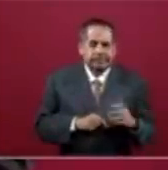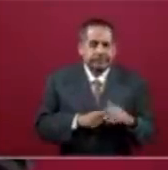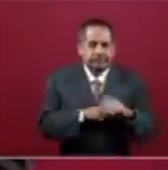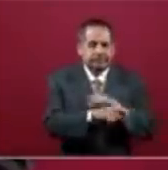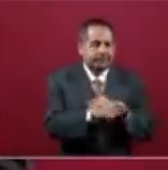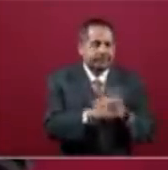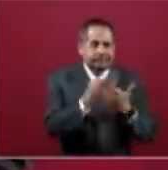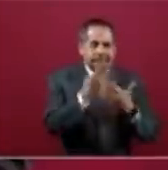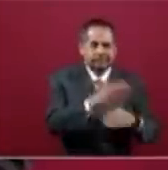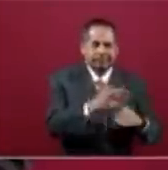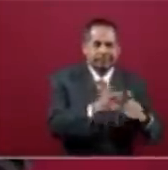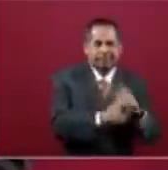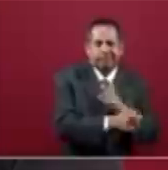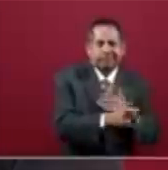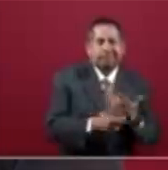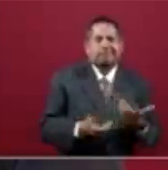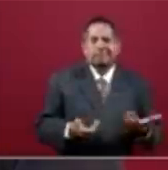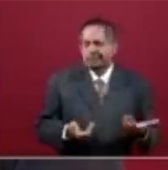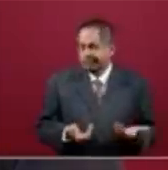cuentas, del dinero.